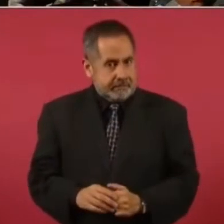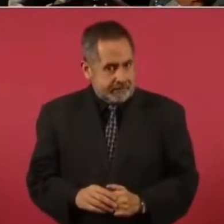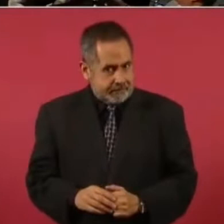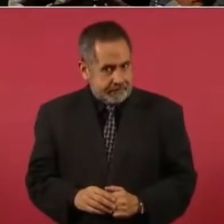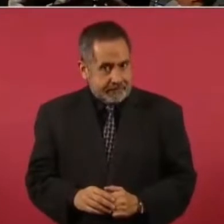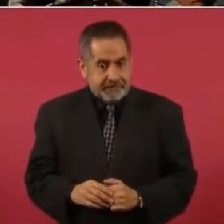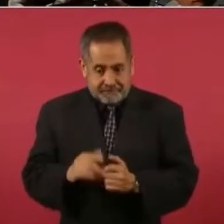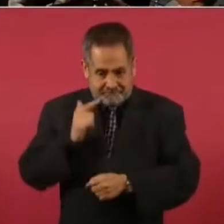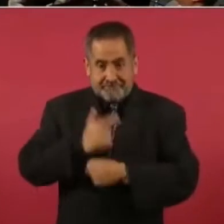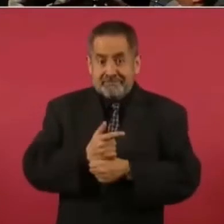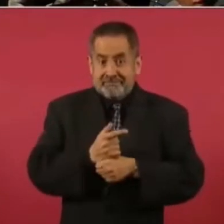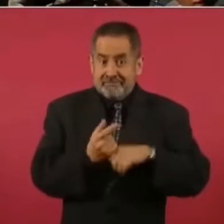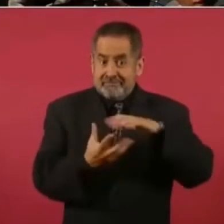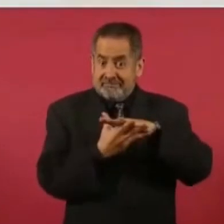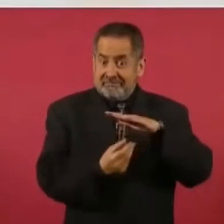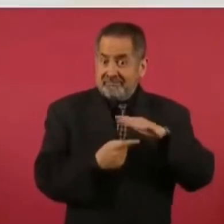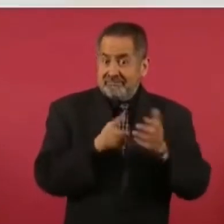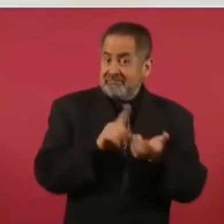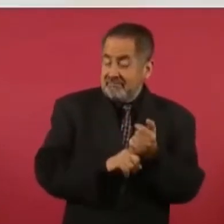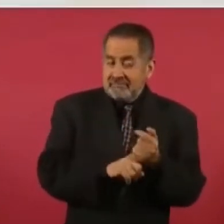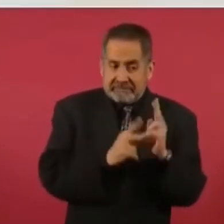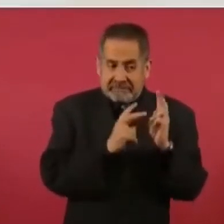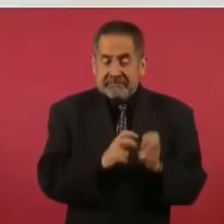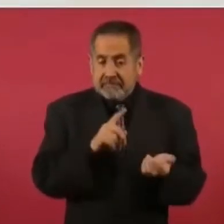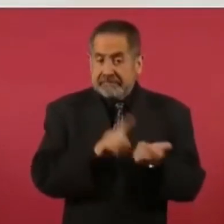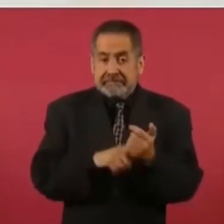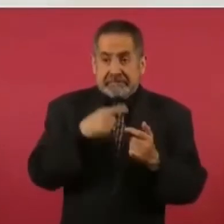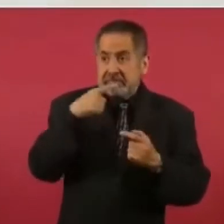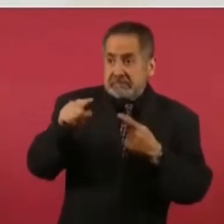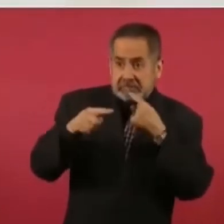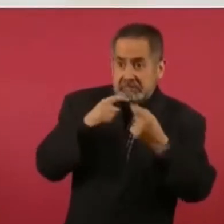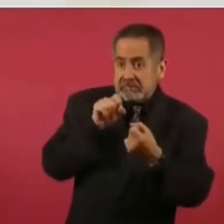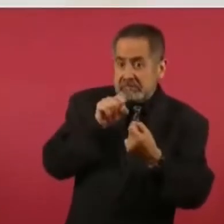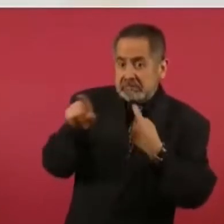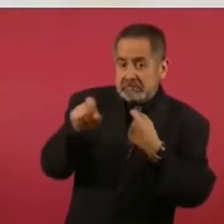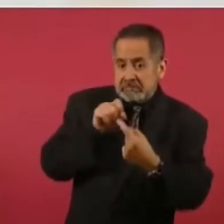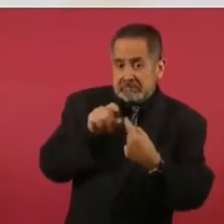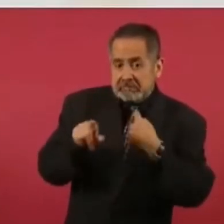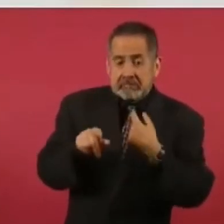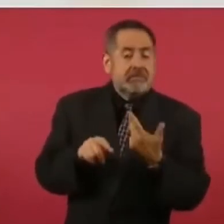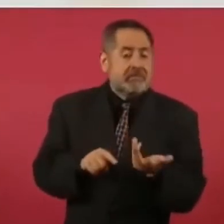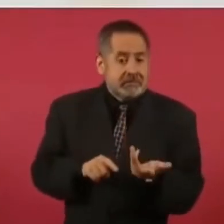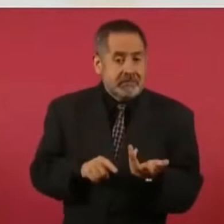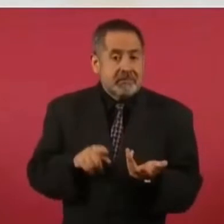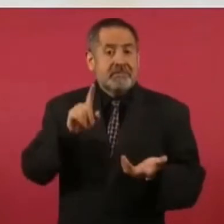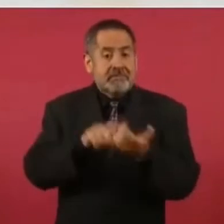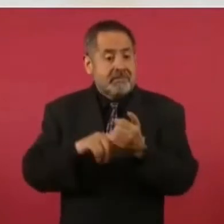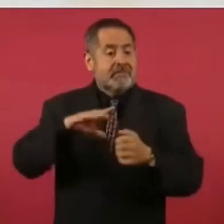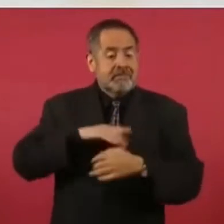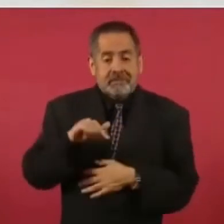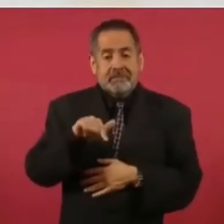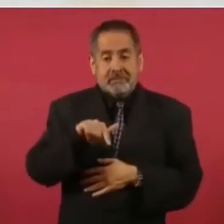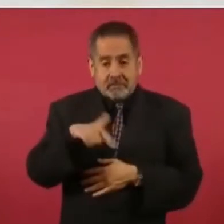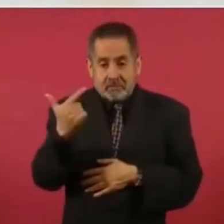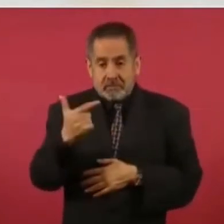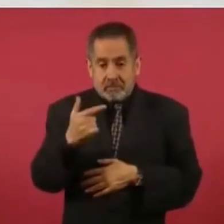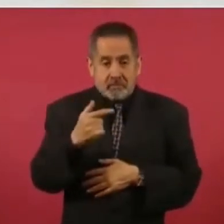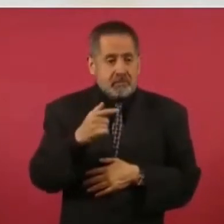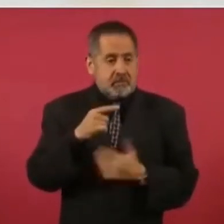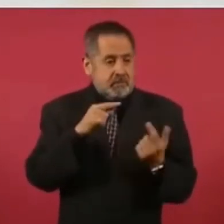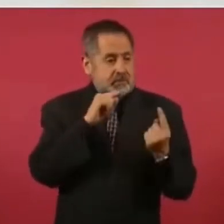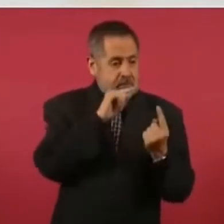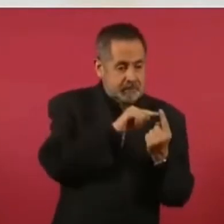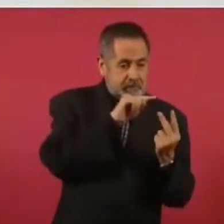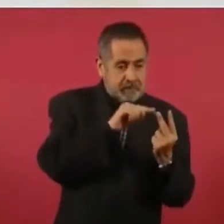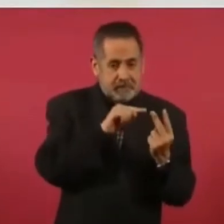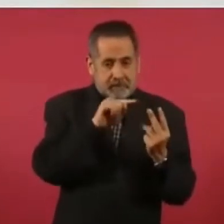los metadatos que acreditó el equipo técnico sobre estos mensajes, hay 12 fuentes